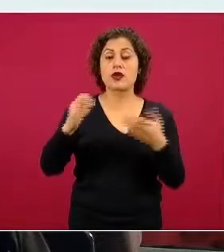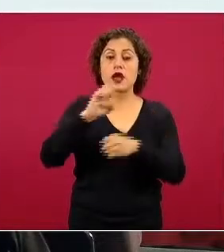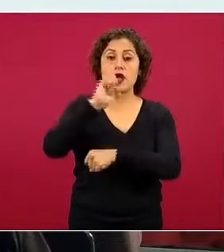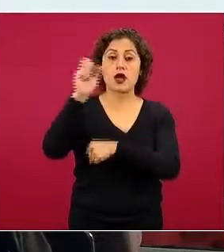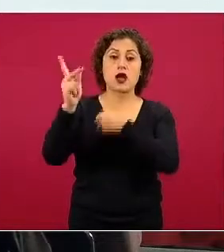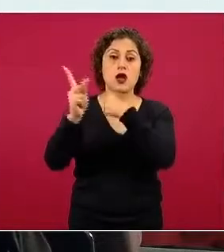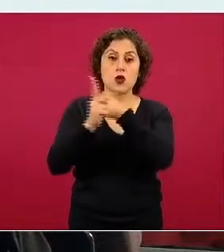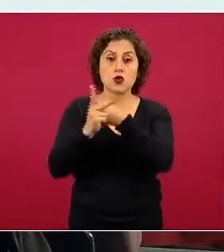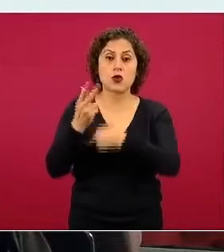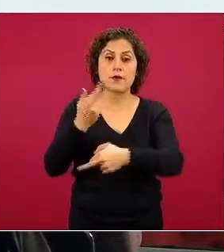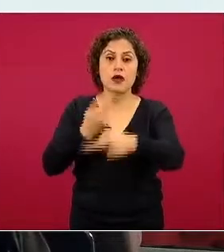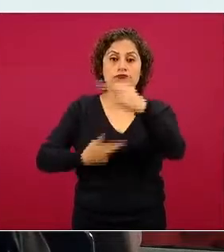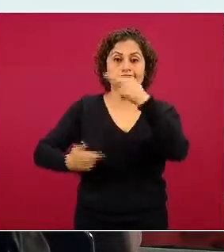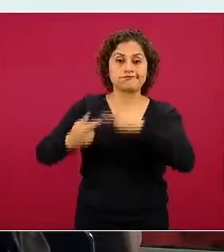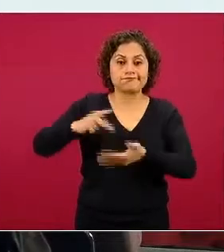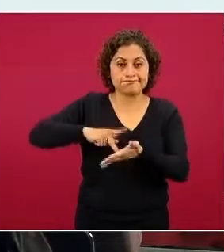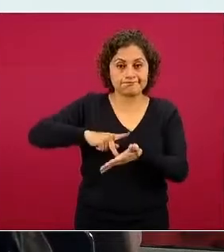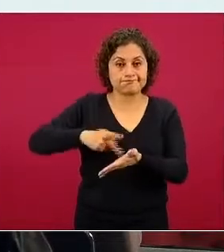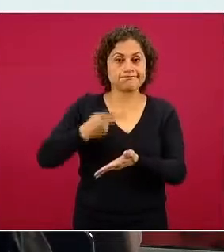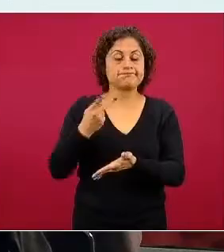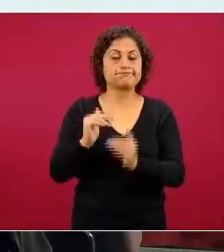europeo retoma